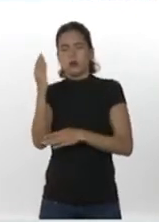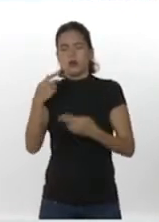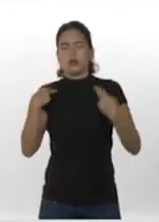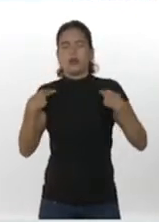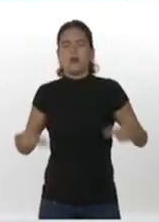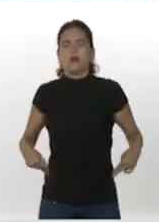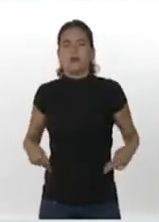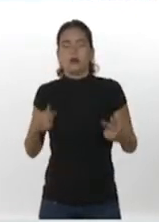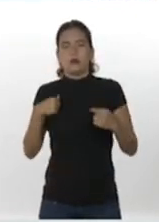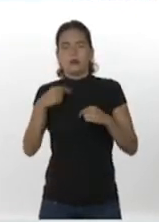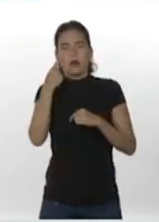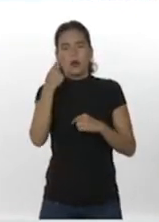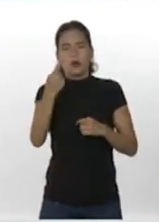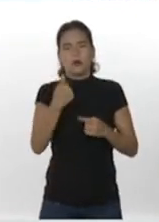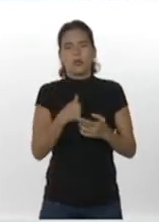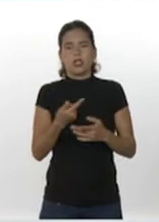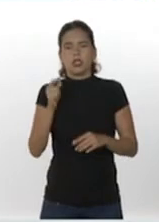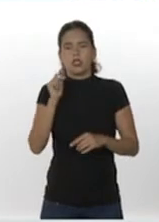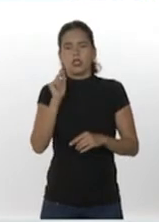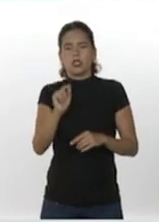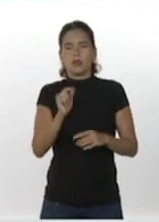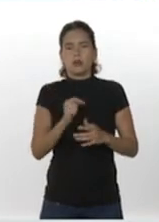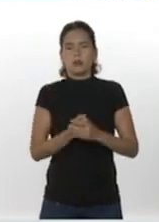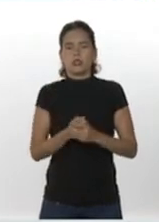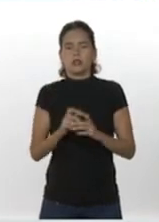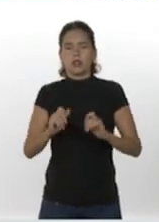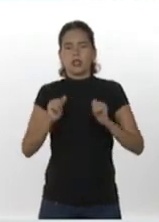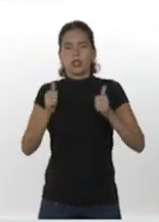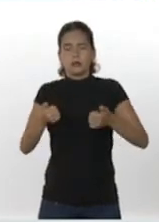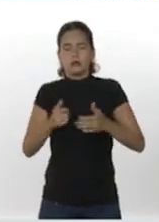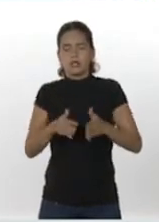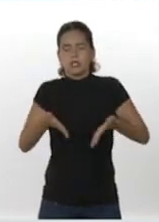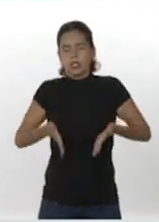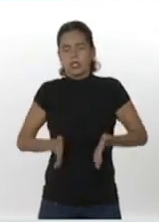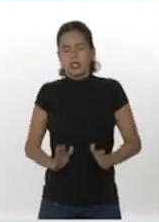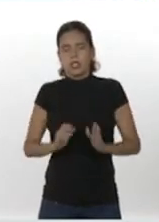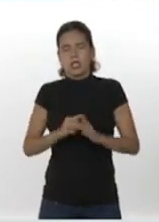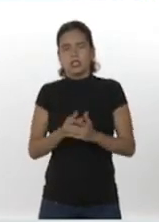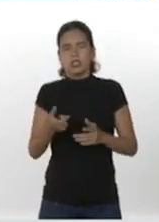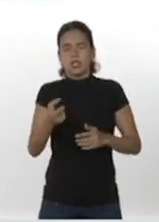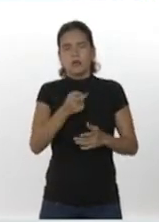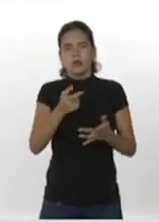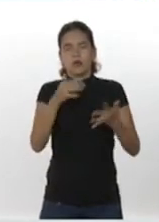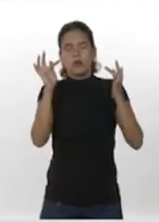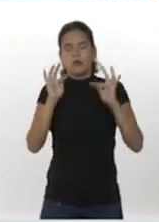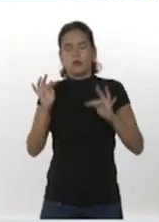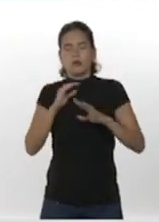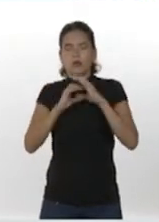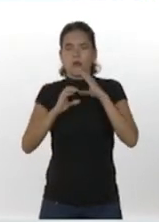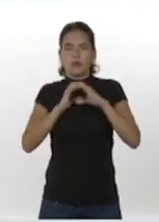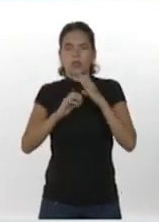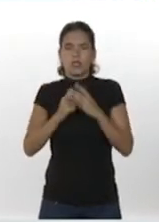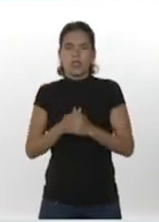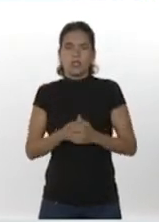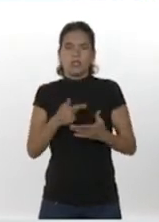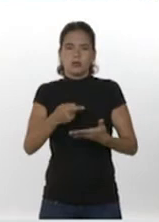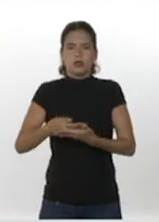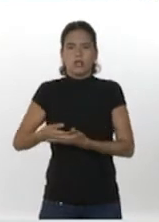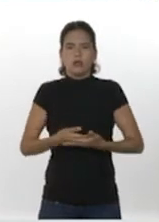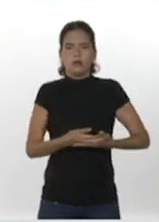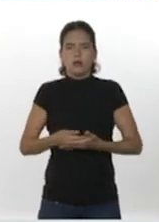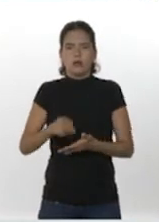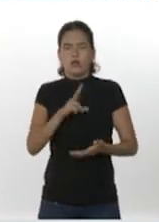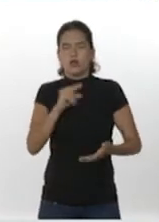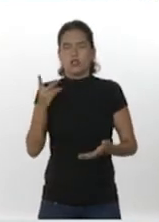vamos a concebir que desde que él empieza, desde que nace, él busca la manera de comunicarse. Si bien el bebé no posee las